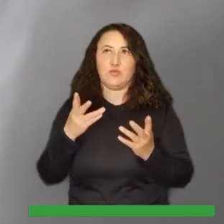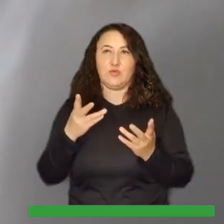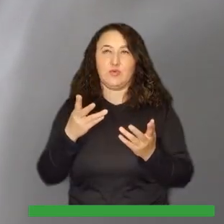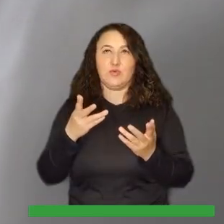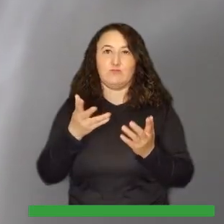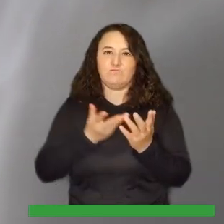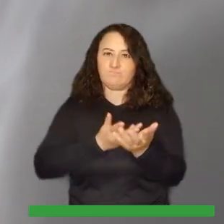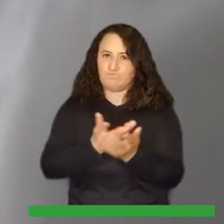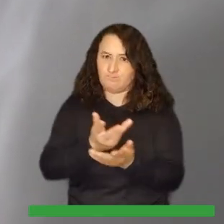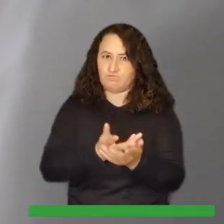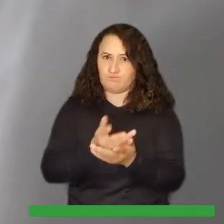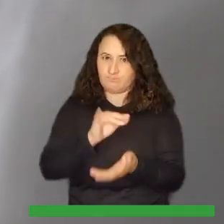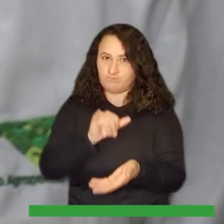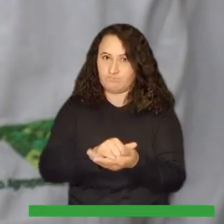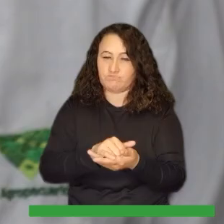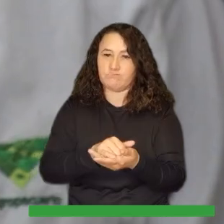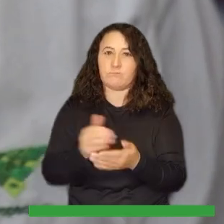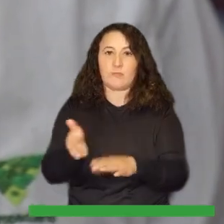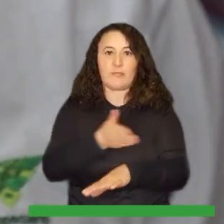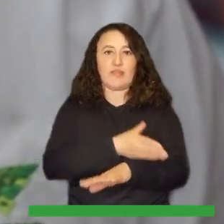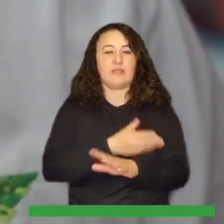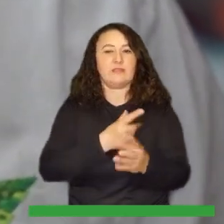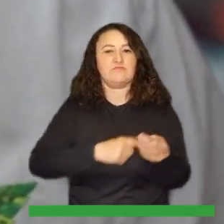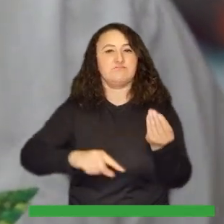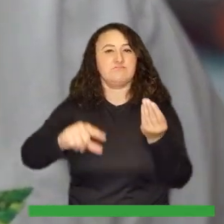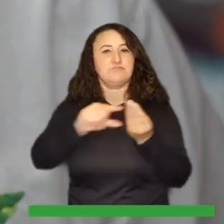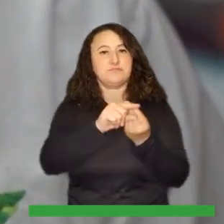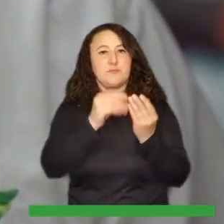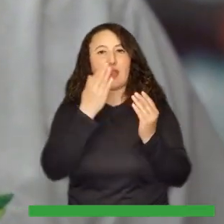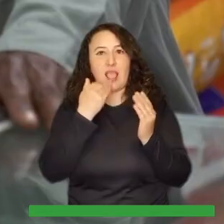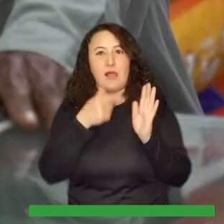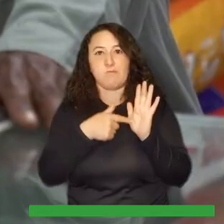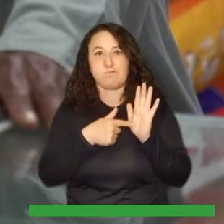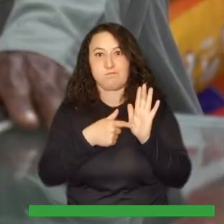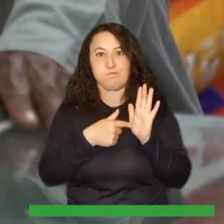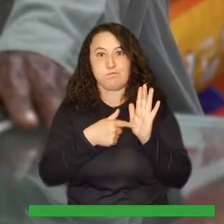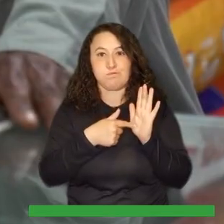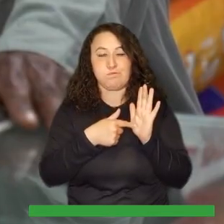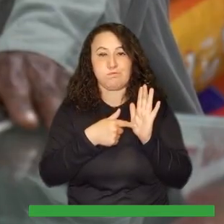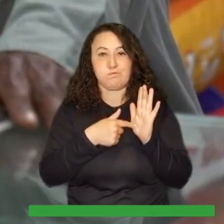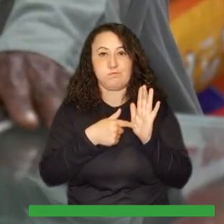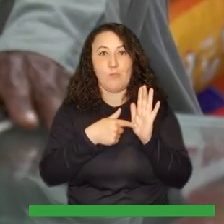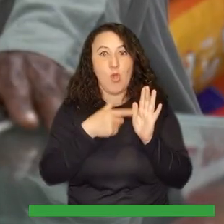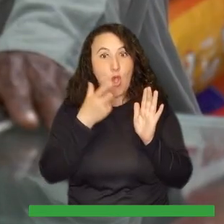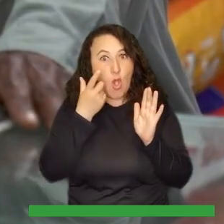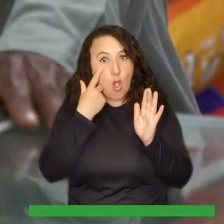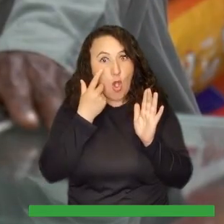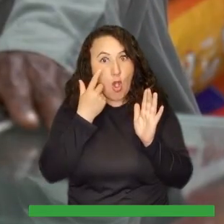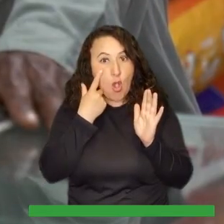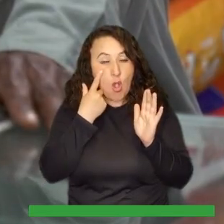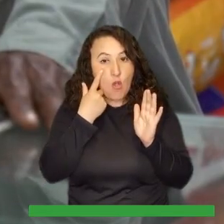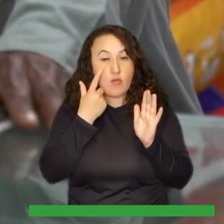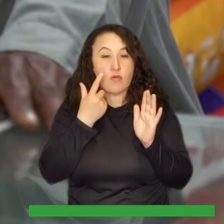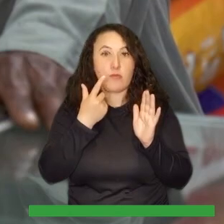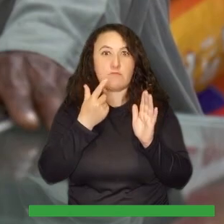vienen recomendadas en la etiqueta de los productos, que no lo vayan a exceder ni vayan a